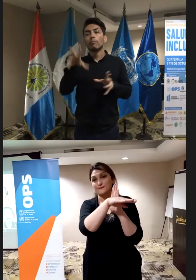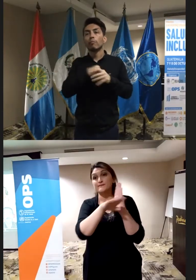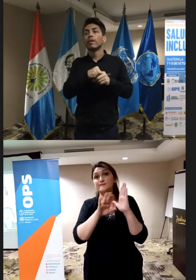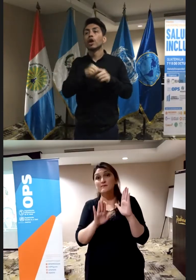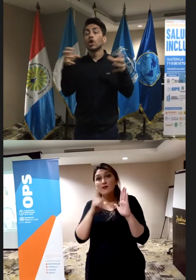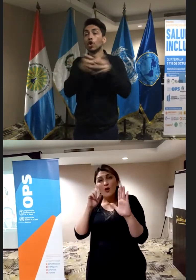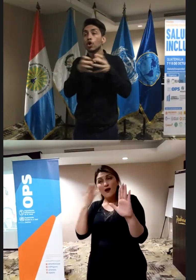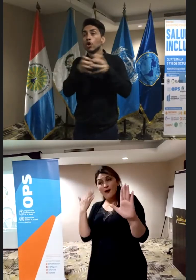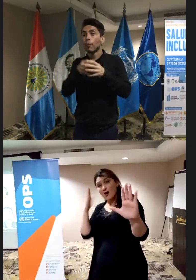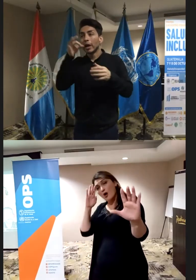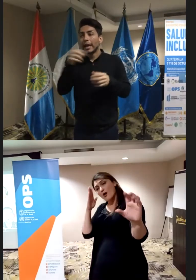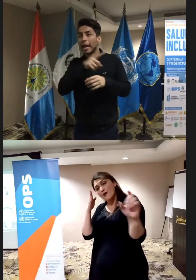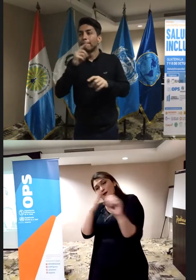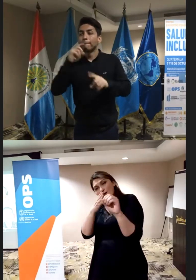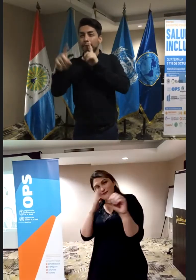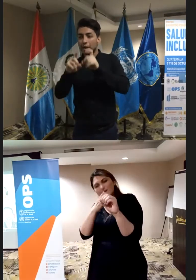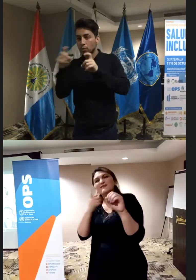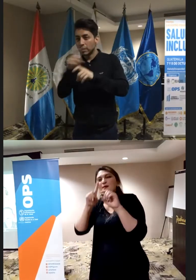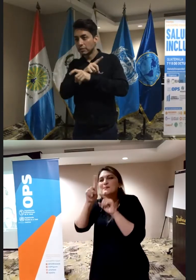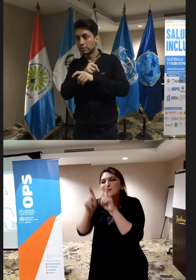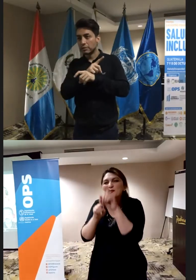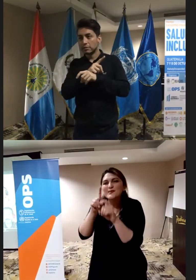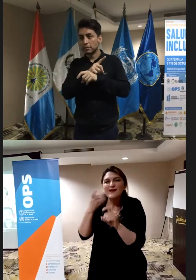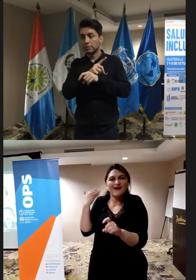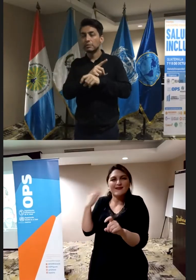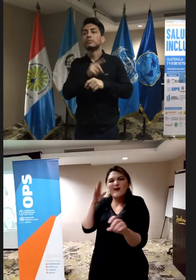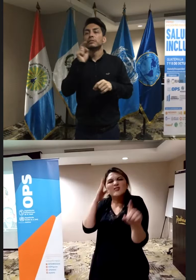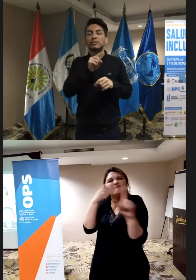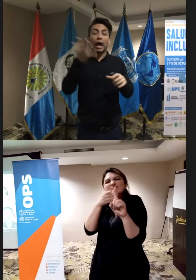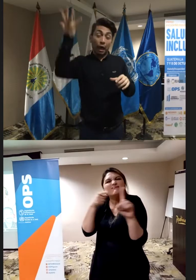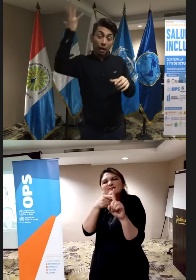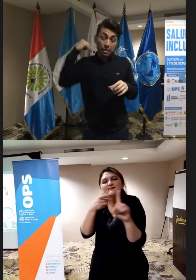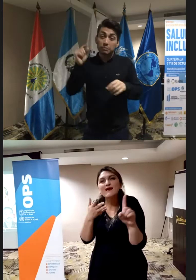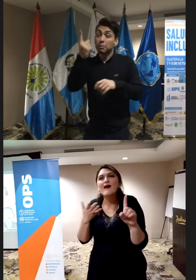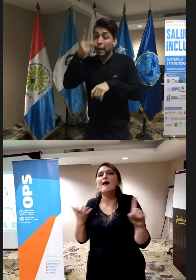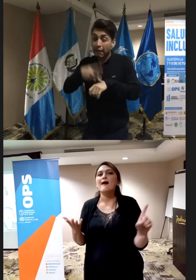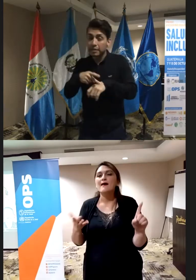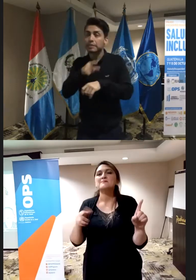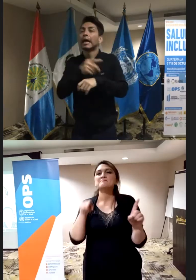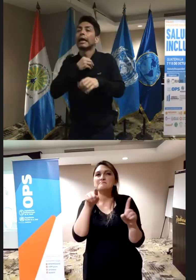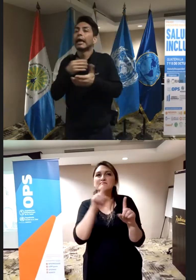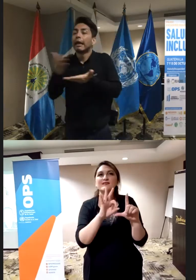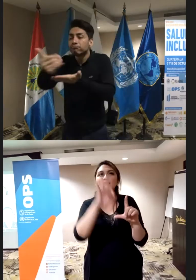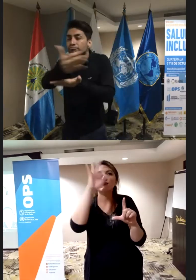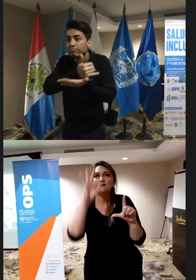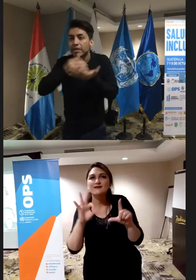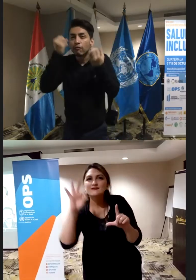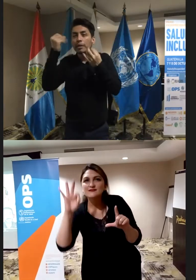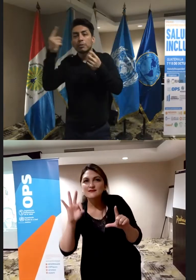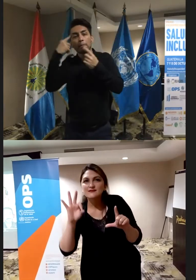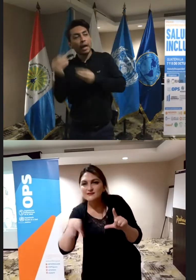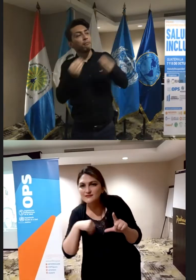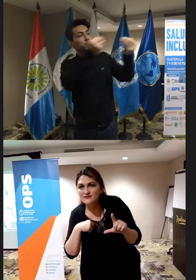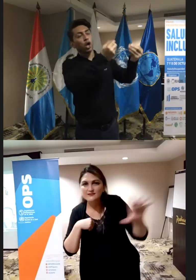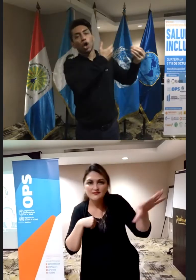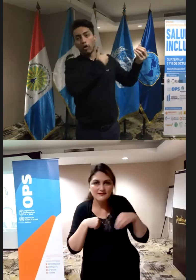original de las preguntas, que era inicialmente de generar datos útiles para los gobiernos.